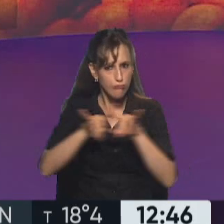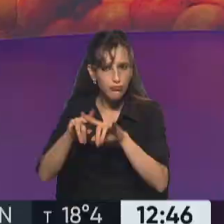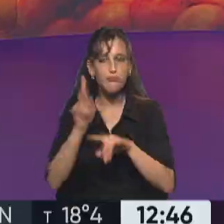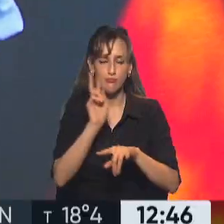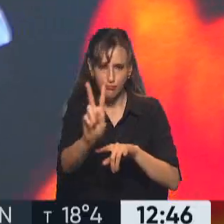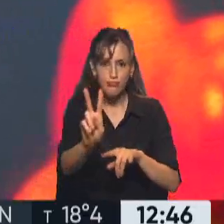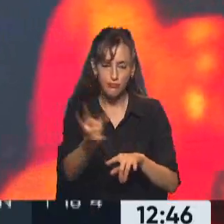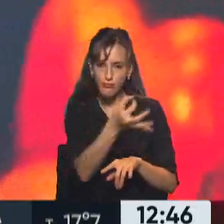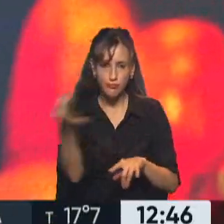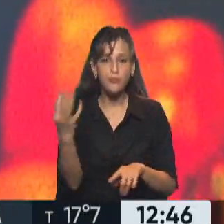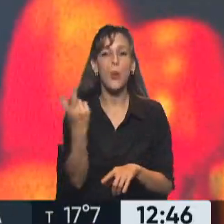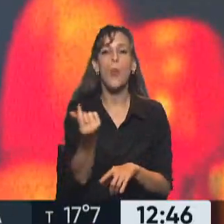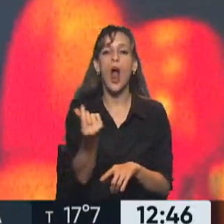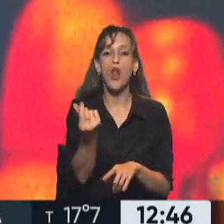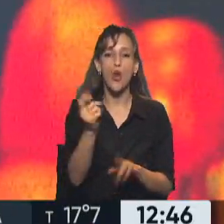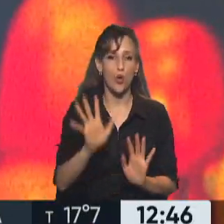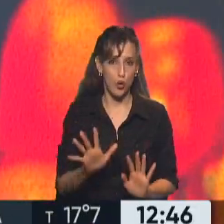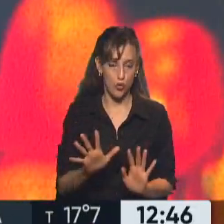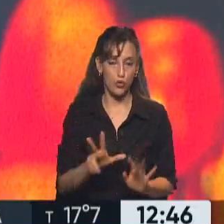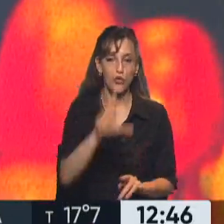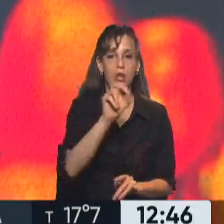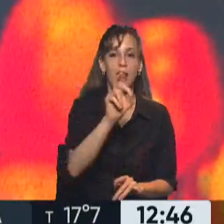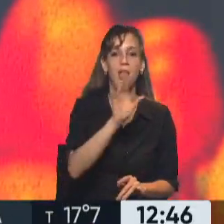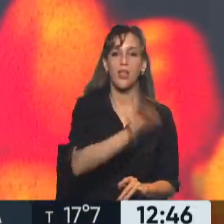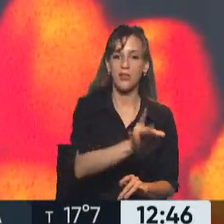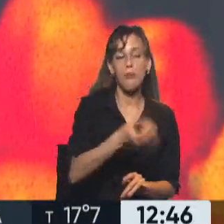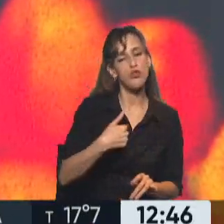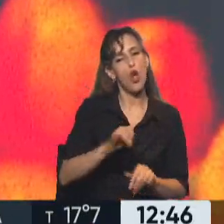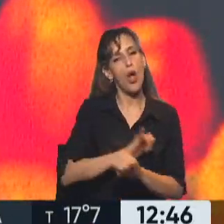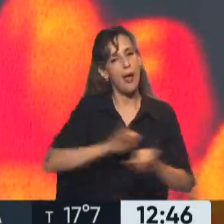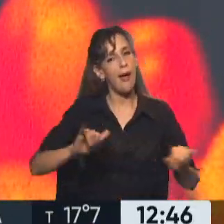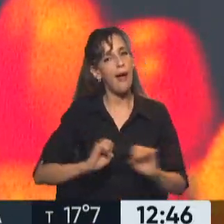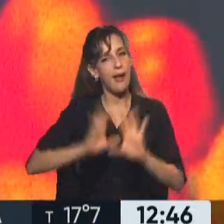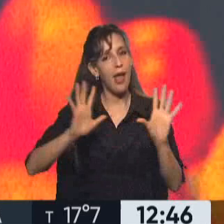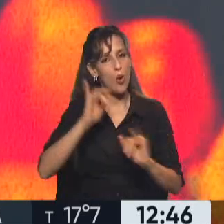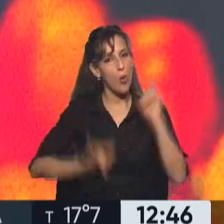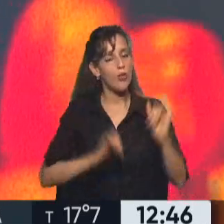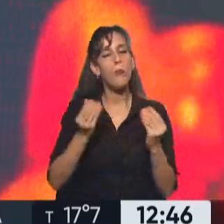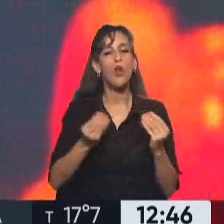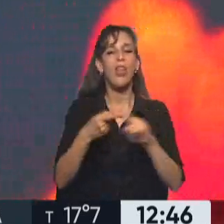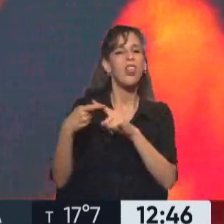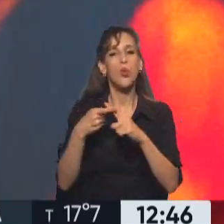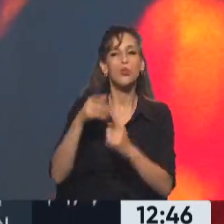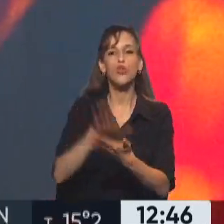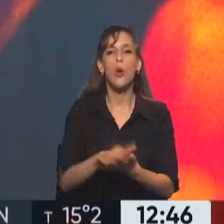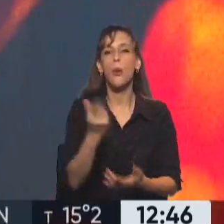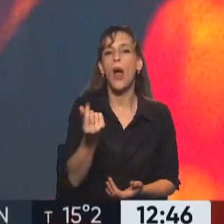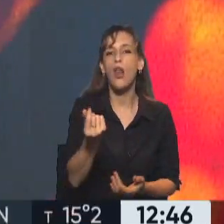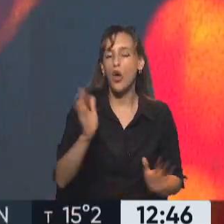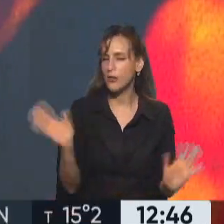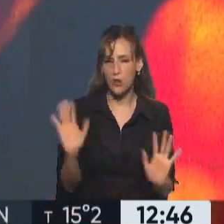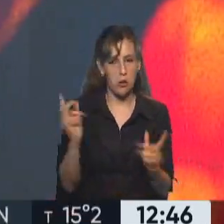cuánto vale, por ejemplo, al 30 de diciembre. Lo digo porque después hay discusión sobre los valores, son los precios del